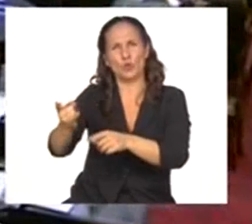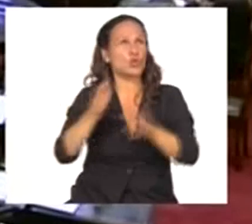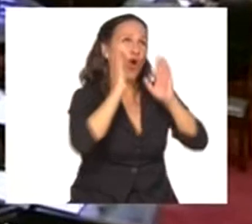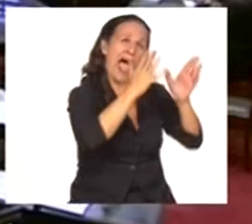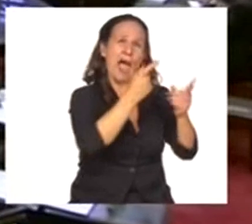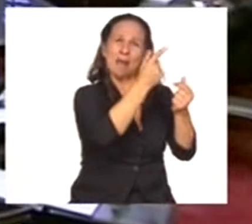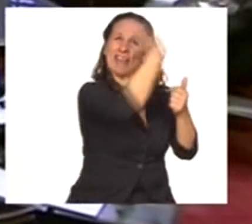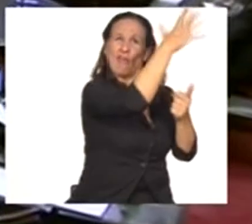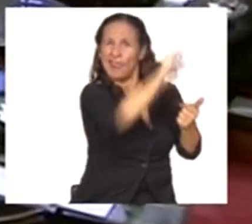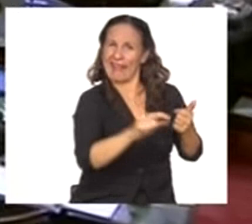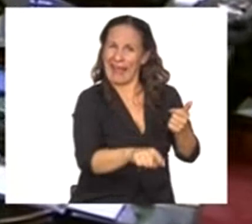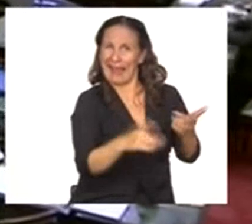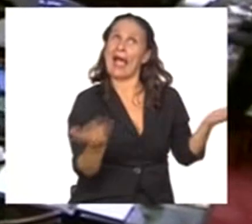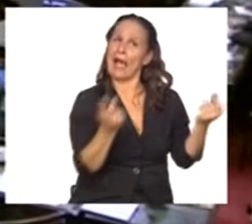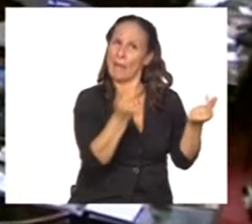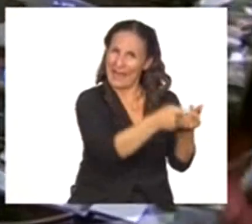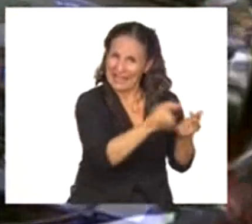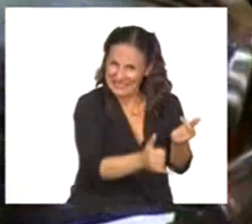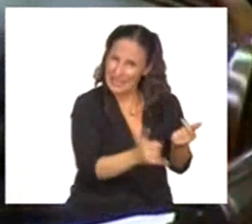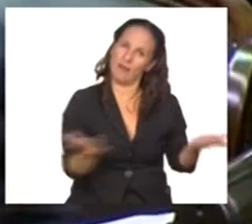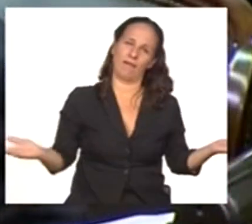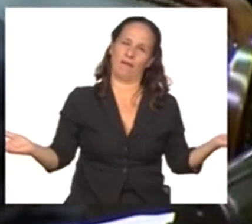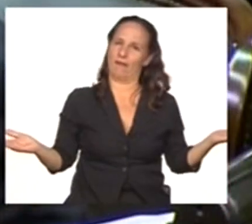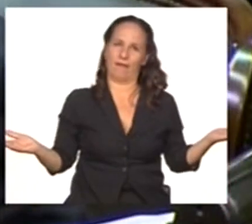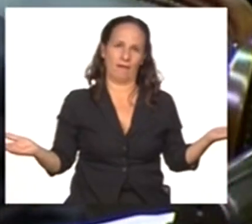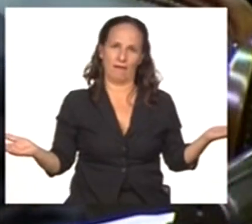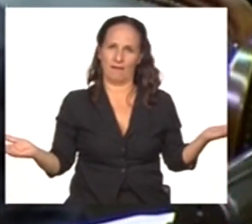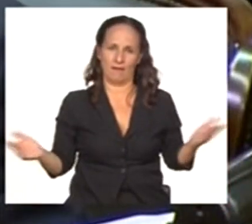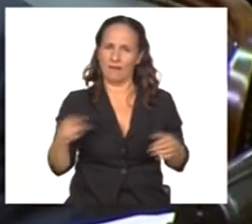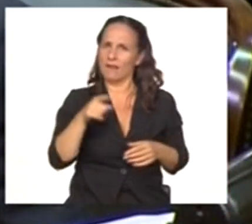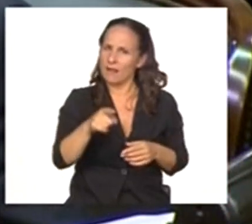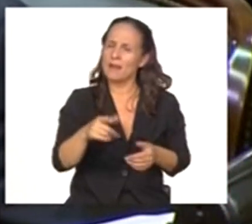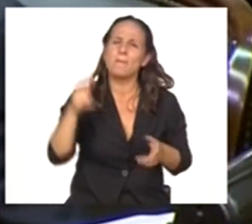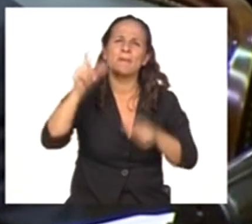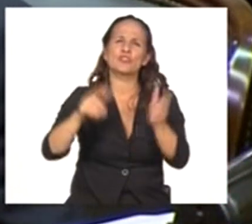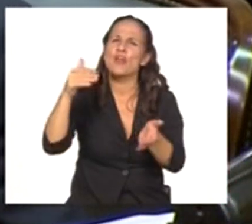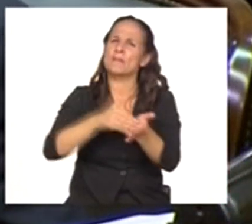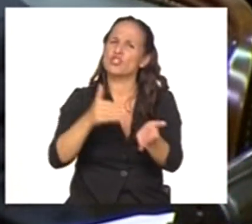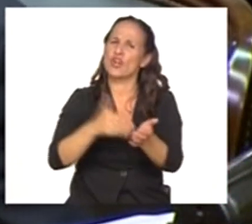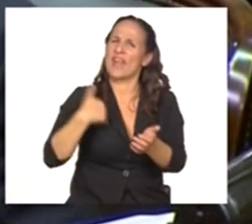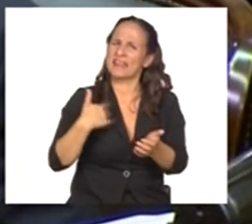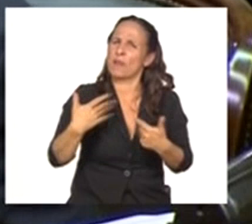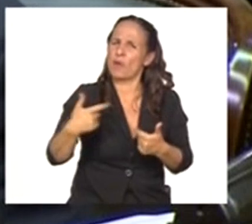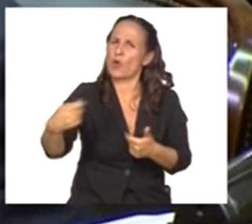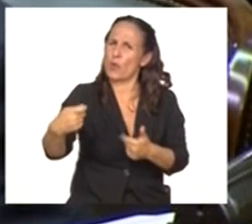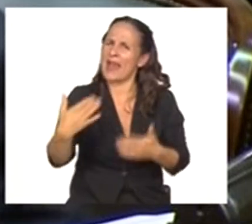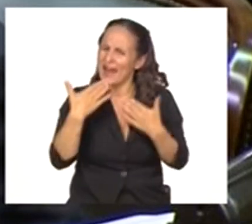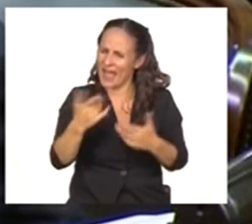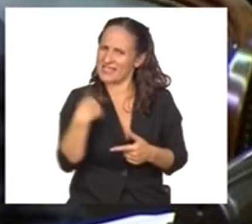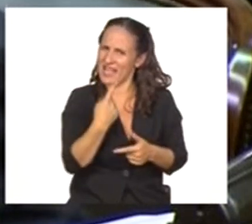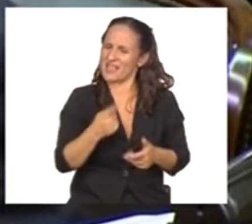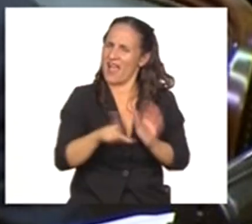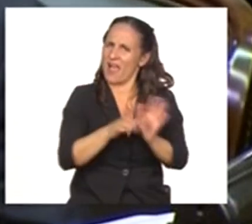La realidad es que la Argentina ha posibilitado la posibilidad que millones de argentinos se puedan jubilar y nos sentimos